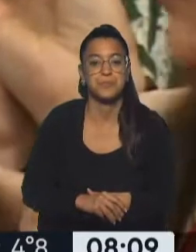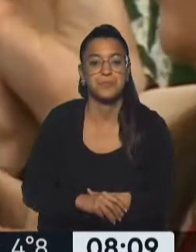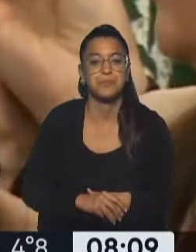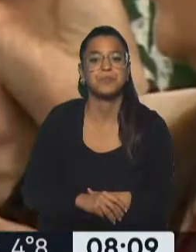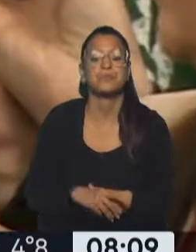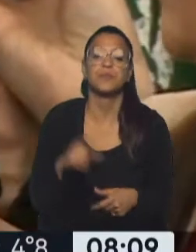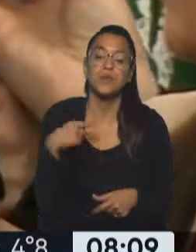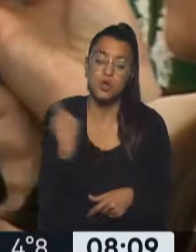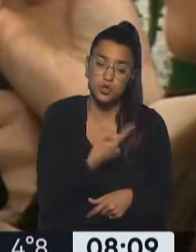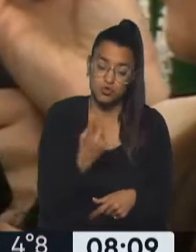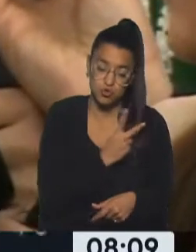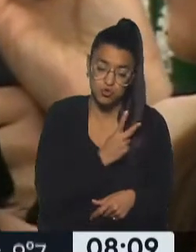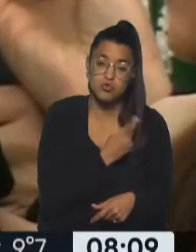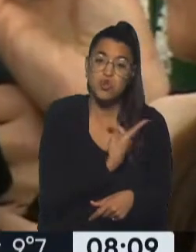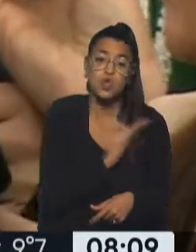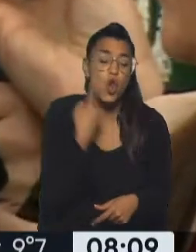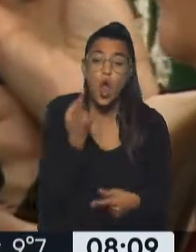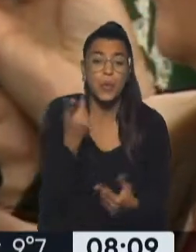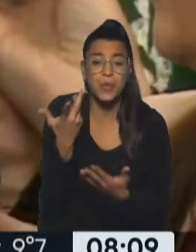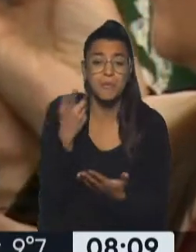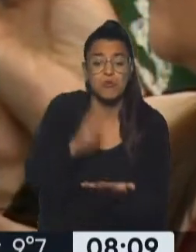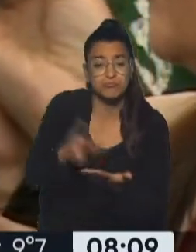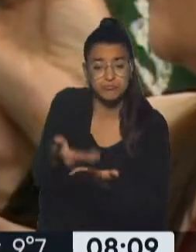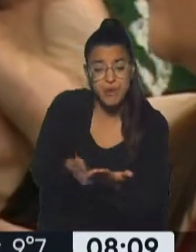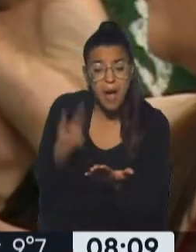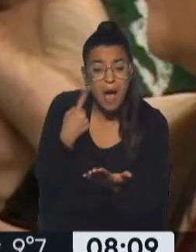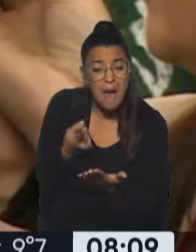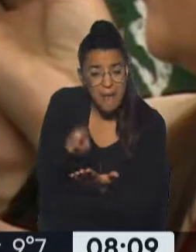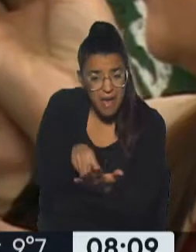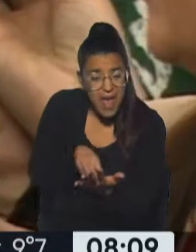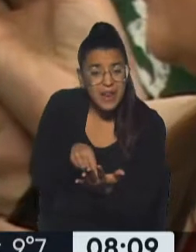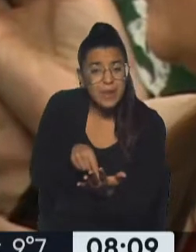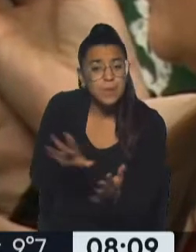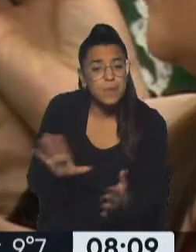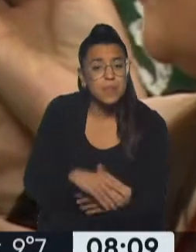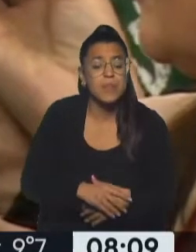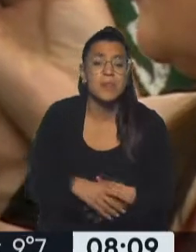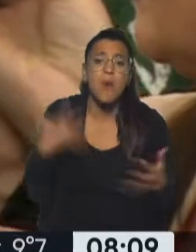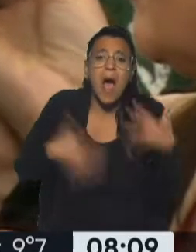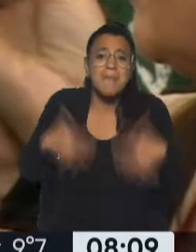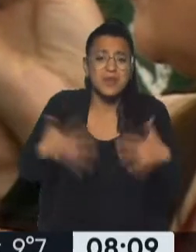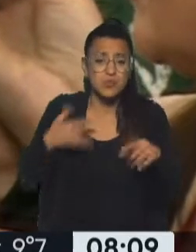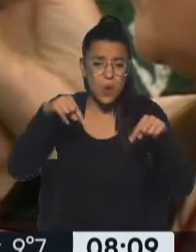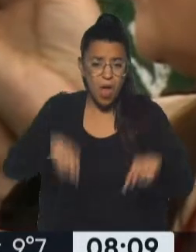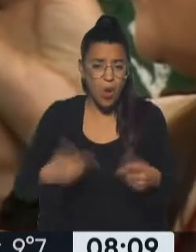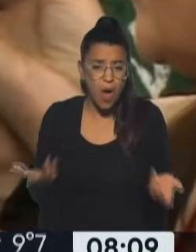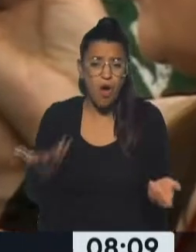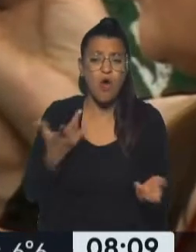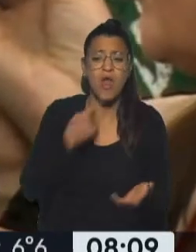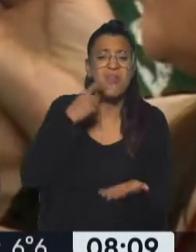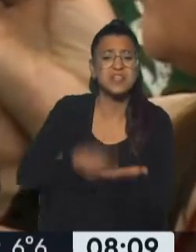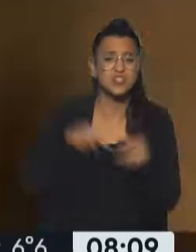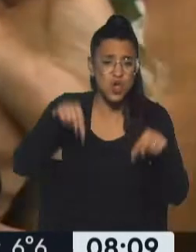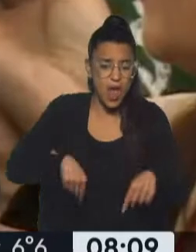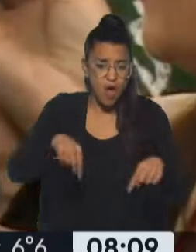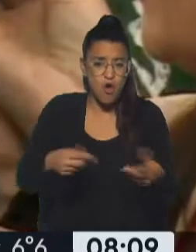¿Van a pedir la cancelación, doctor? Nosotros no vimos la causa, vamos a evaluar la causa. Sería muy apresurado tomar alguna